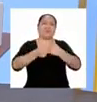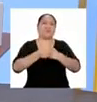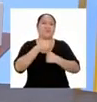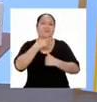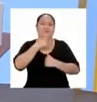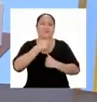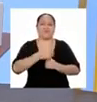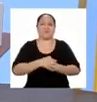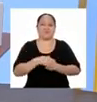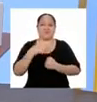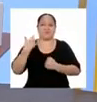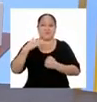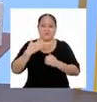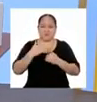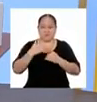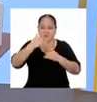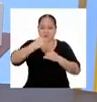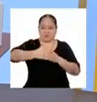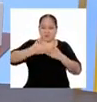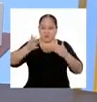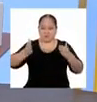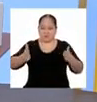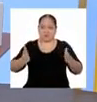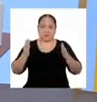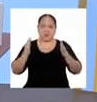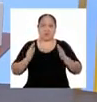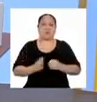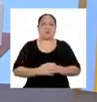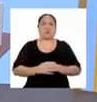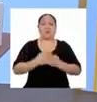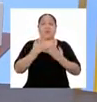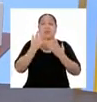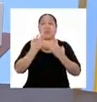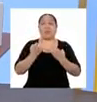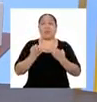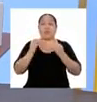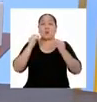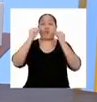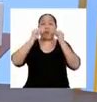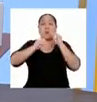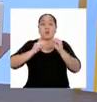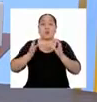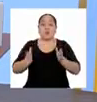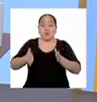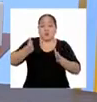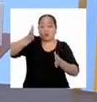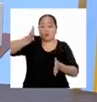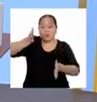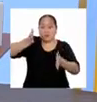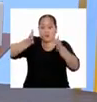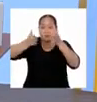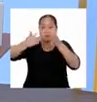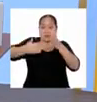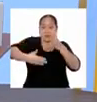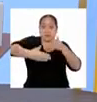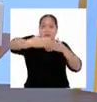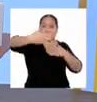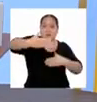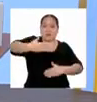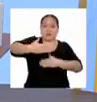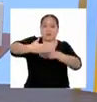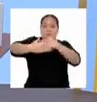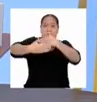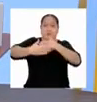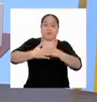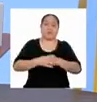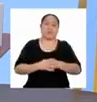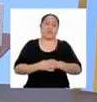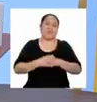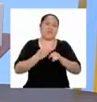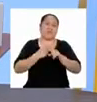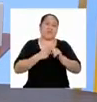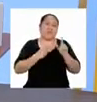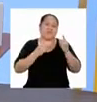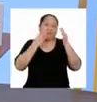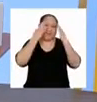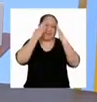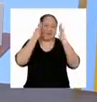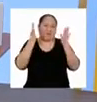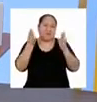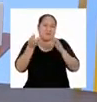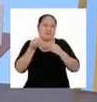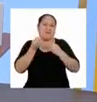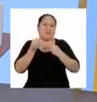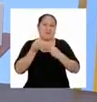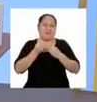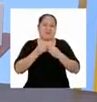Ya tengo avanzada la estructura y ahora quisiera ponerle paredes. Pero no estoy segura cómo